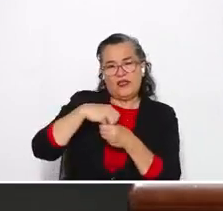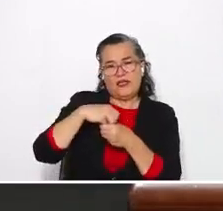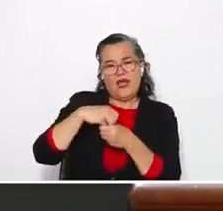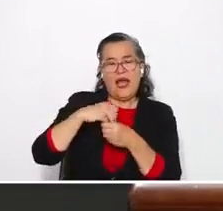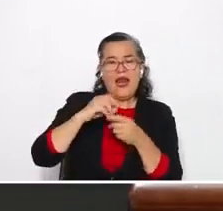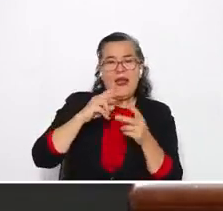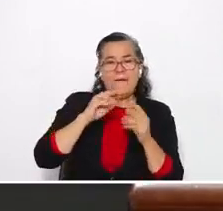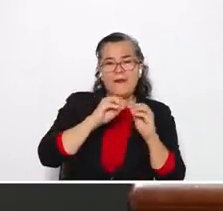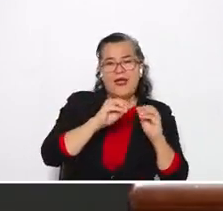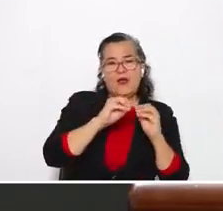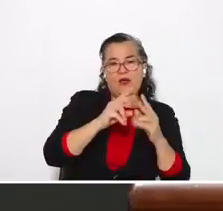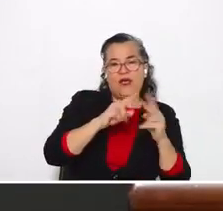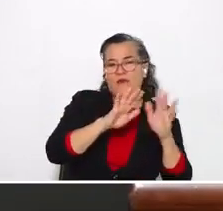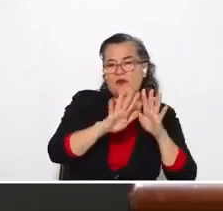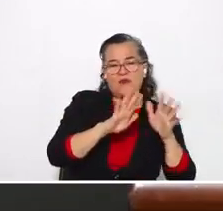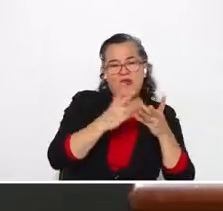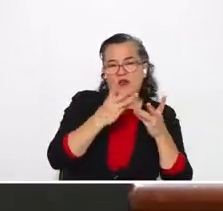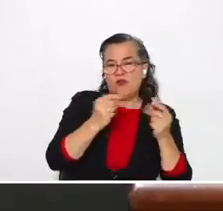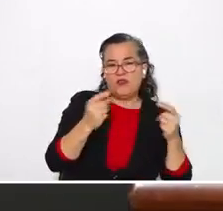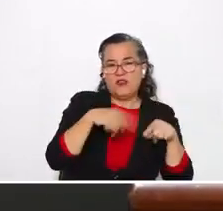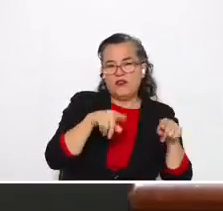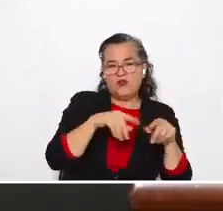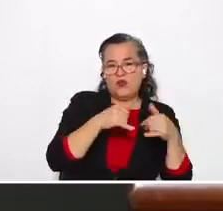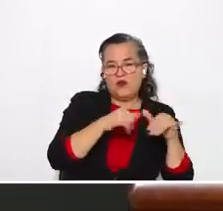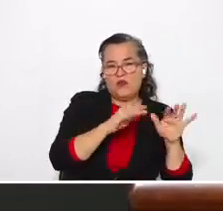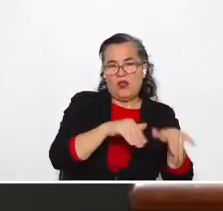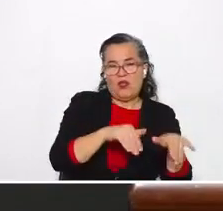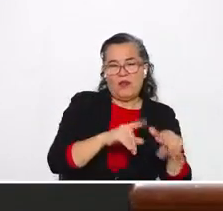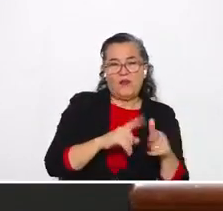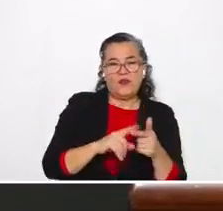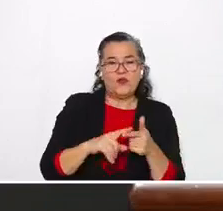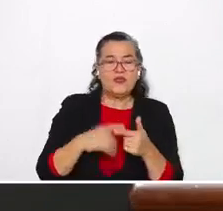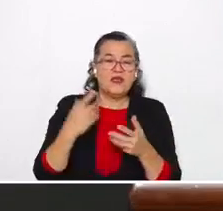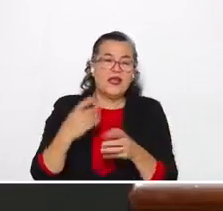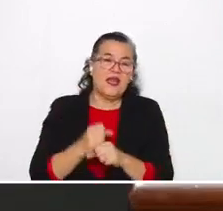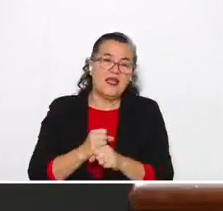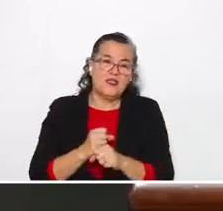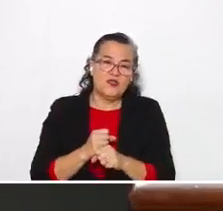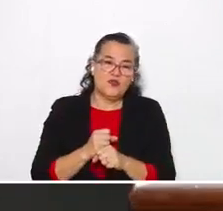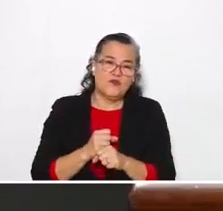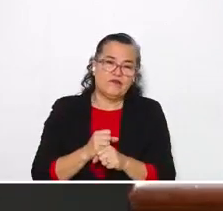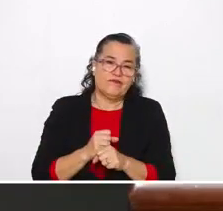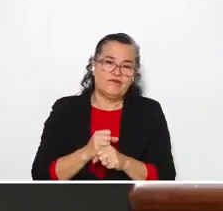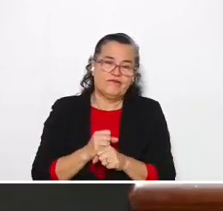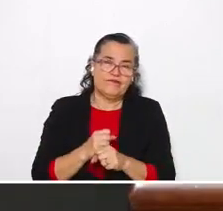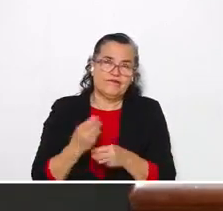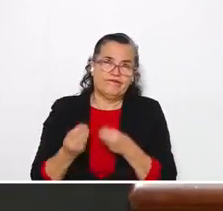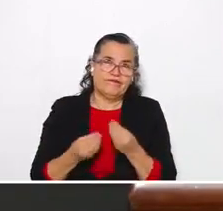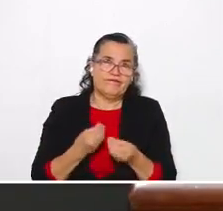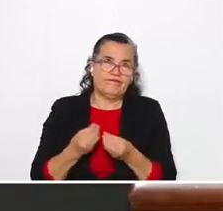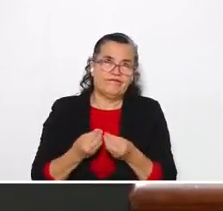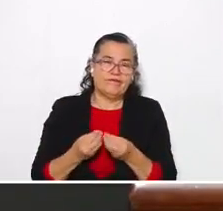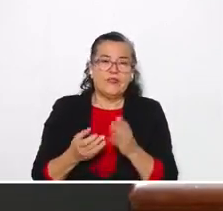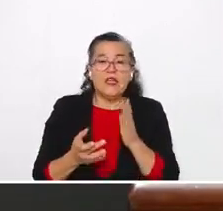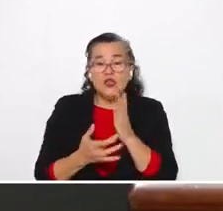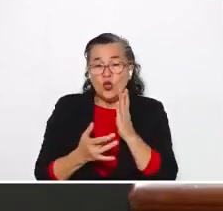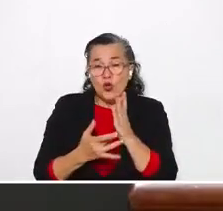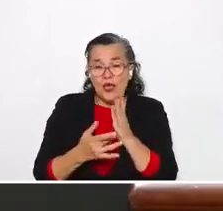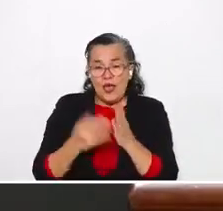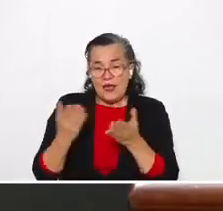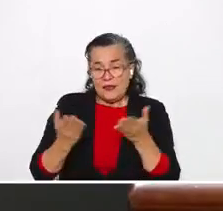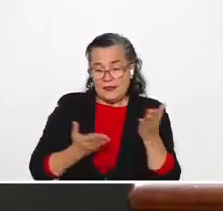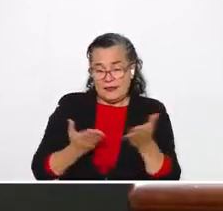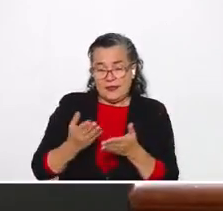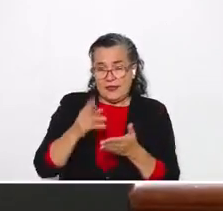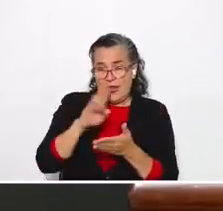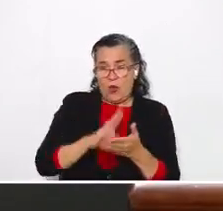virtual que aún no se logra resolver. El hecho es que la dinámica de que la tecnología esté al servicio de la humanidad